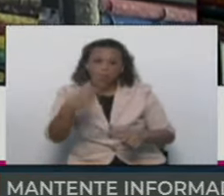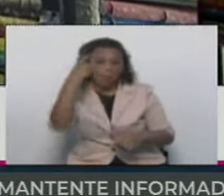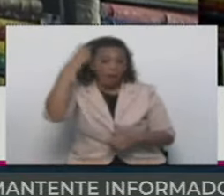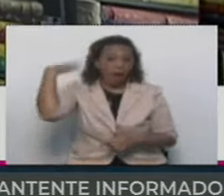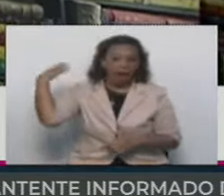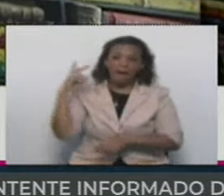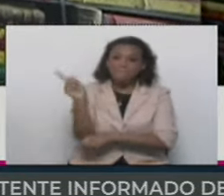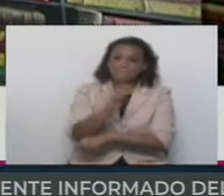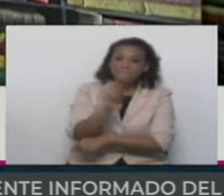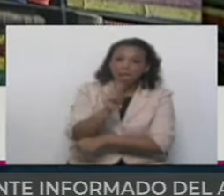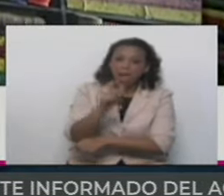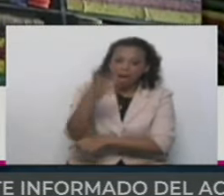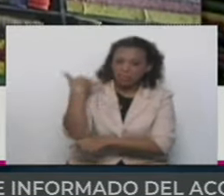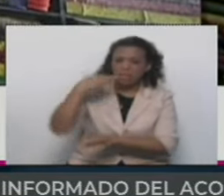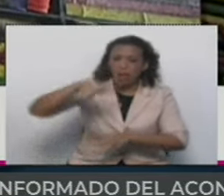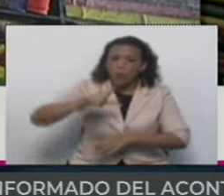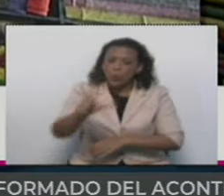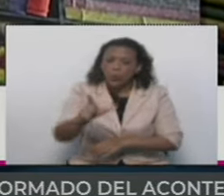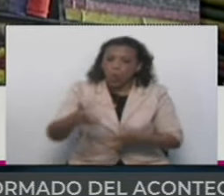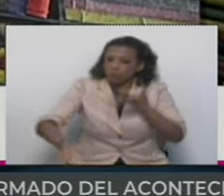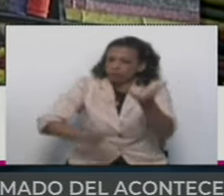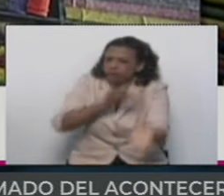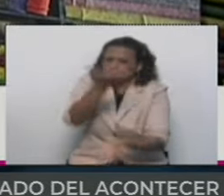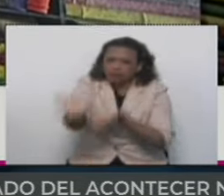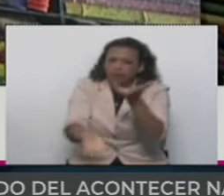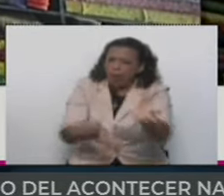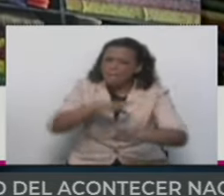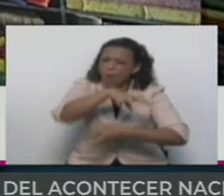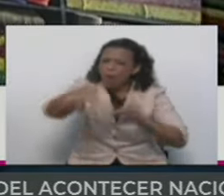porque ellos querían incendiar nuestro país,